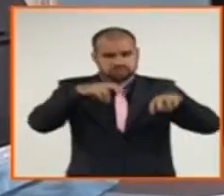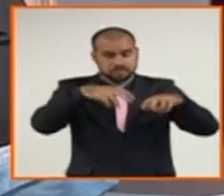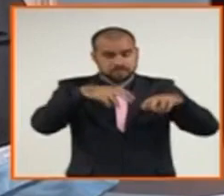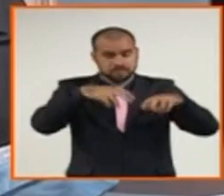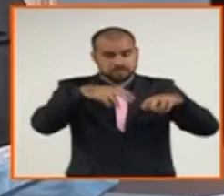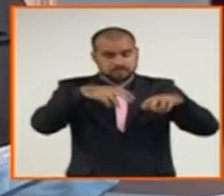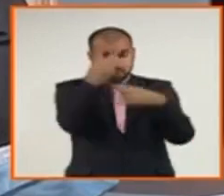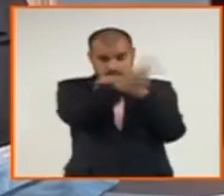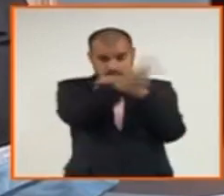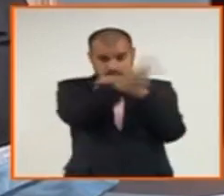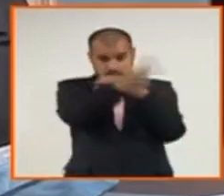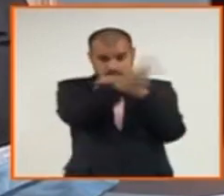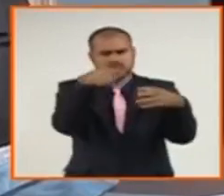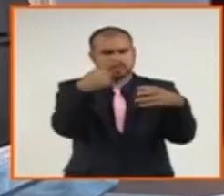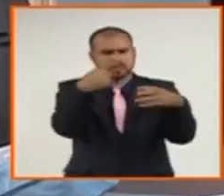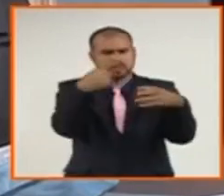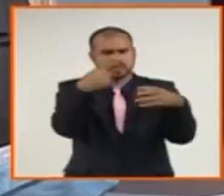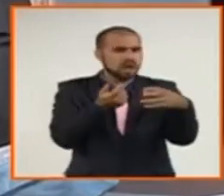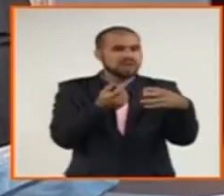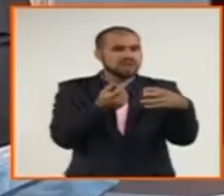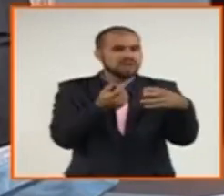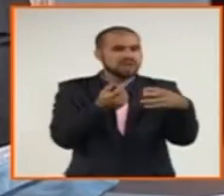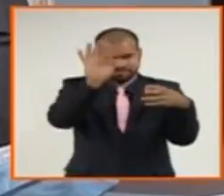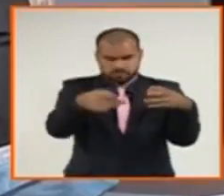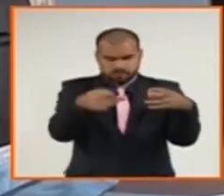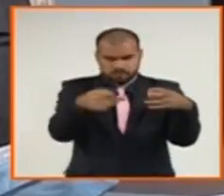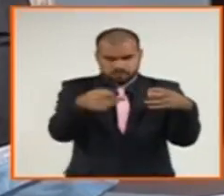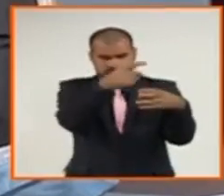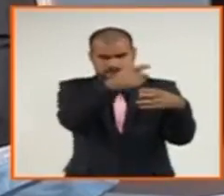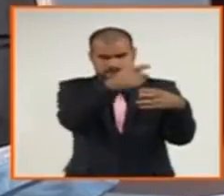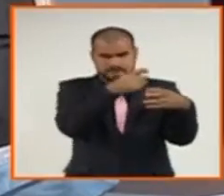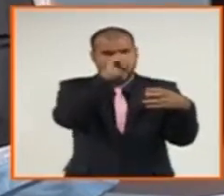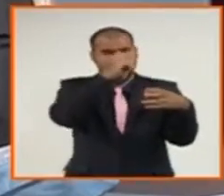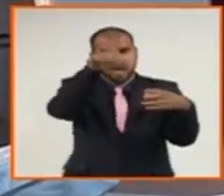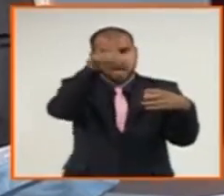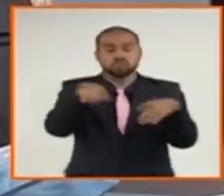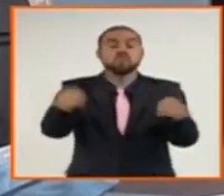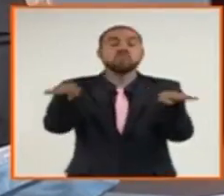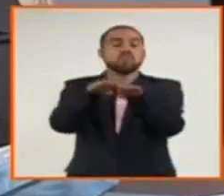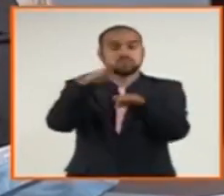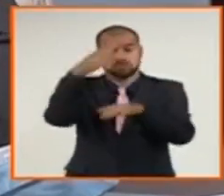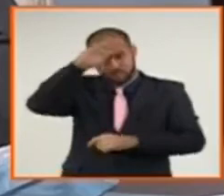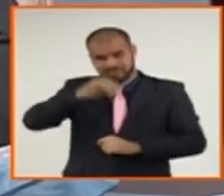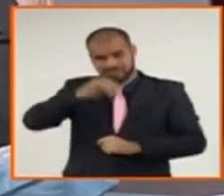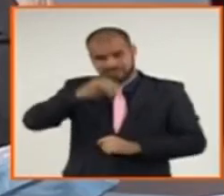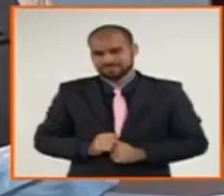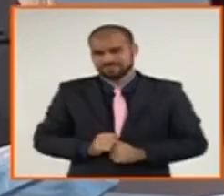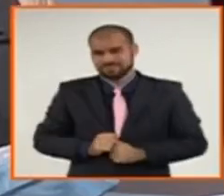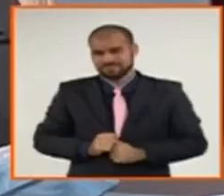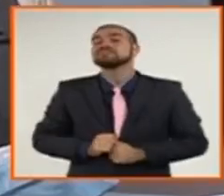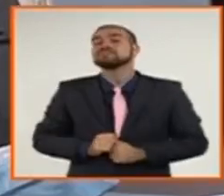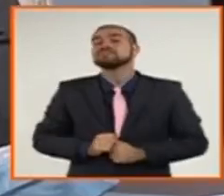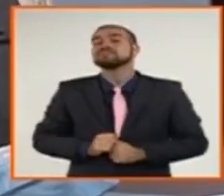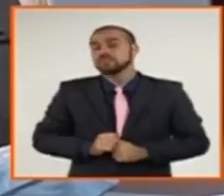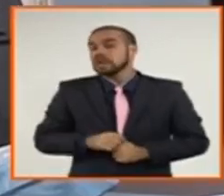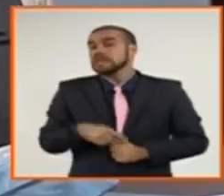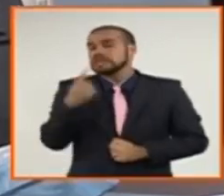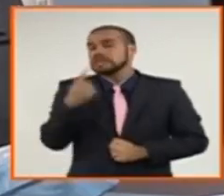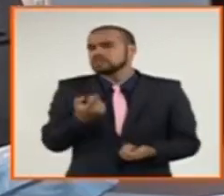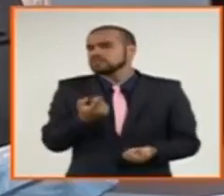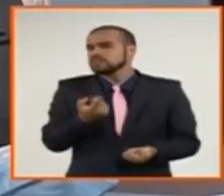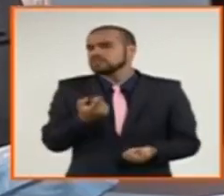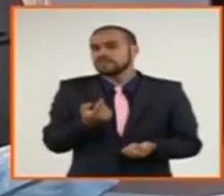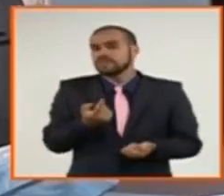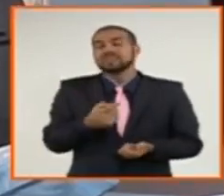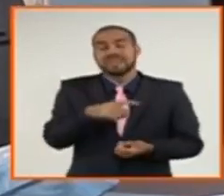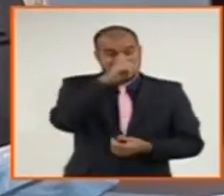prácticamente la misma cobertura de vacunación en adultos que Cuba. Sin embargo, tienen una cobertura muy